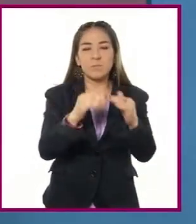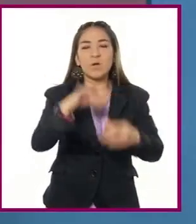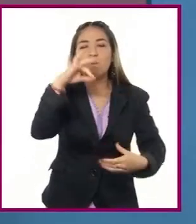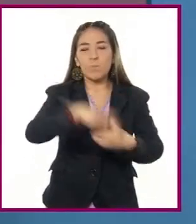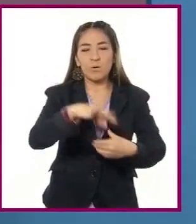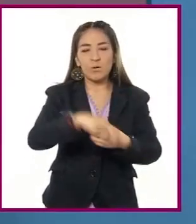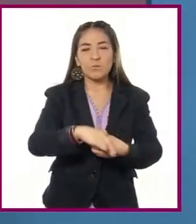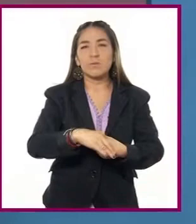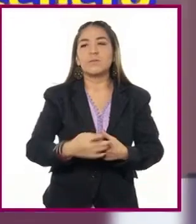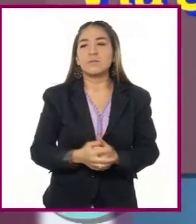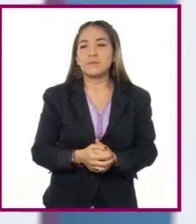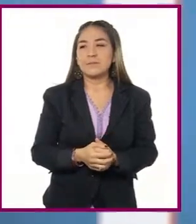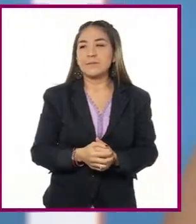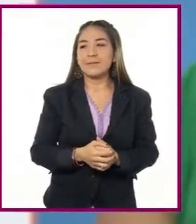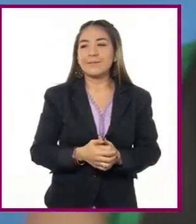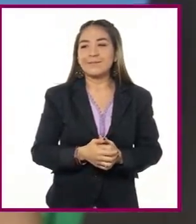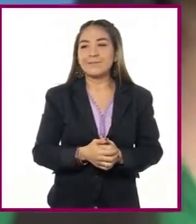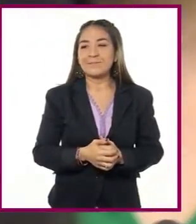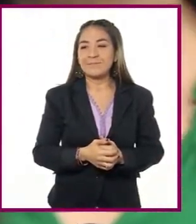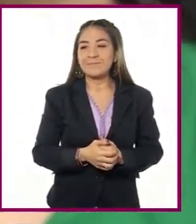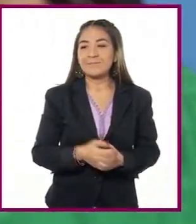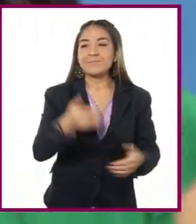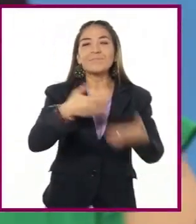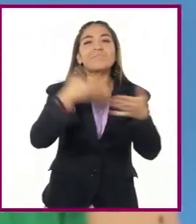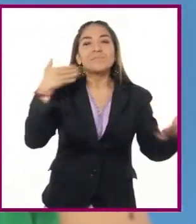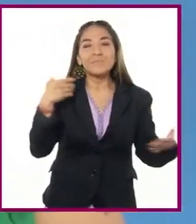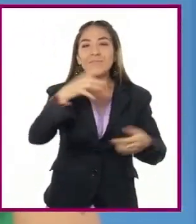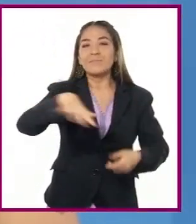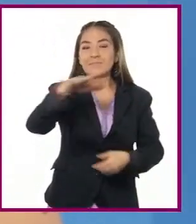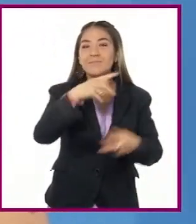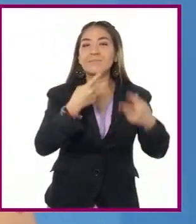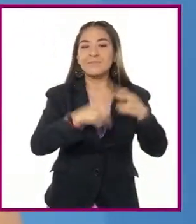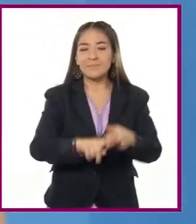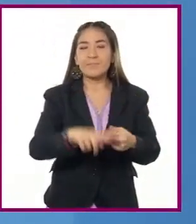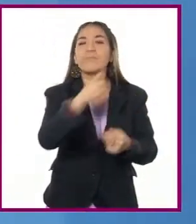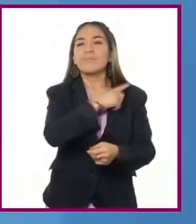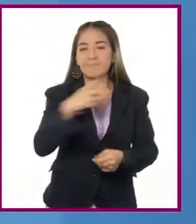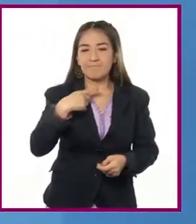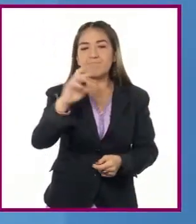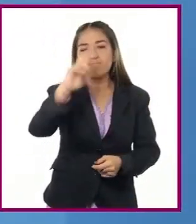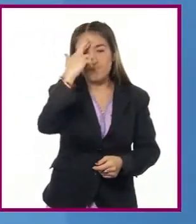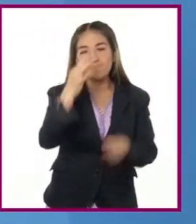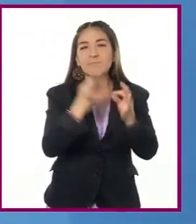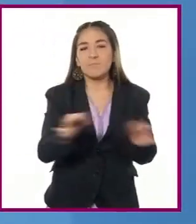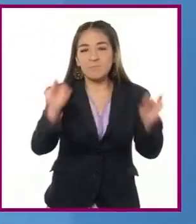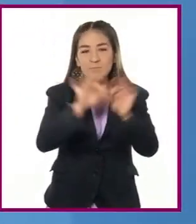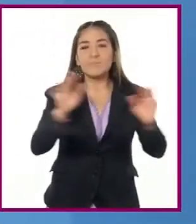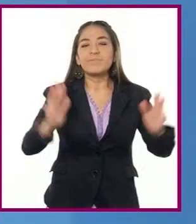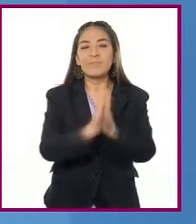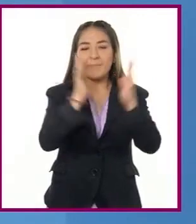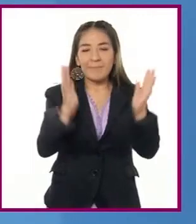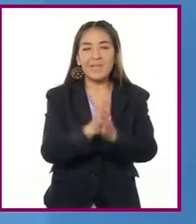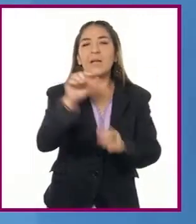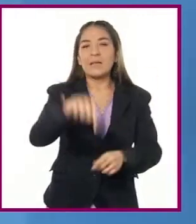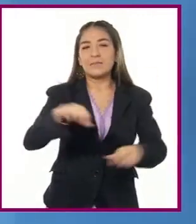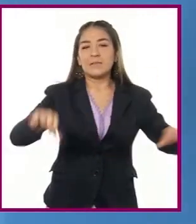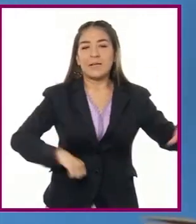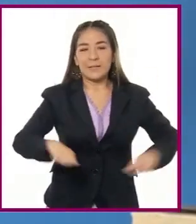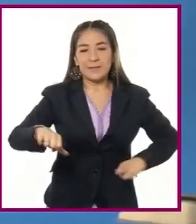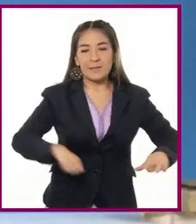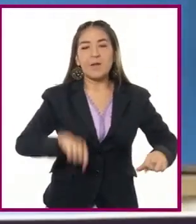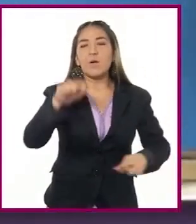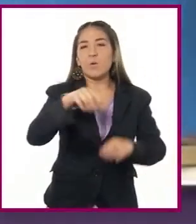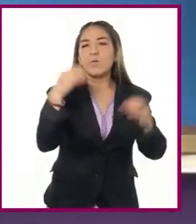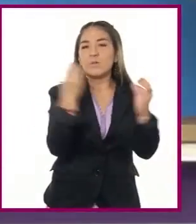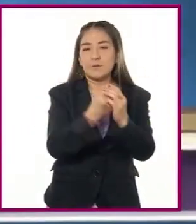de género. Antes de iniciar, les recuerdo que es importante que participen en las actividades planteadas a lo largo de la